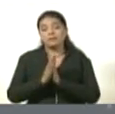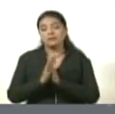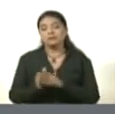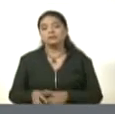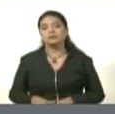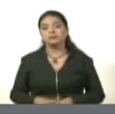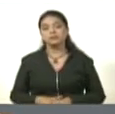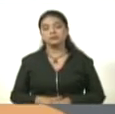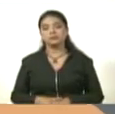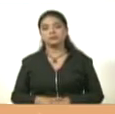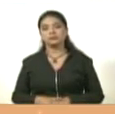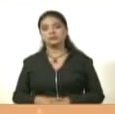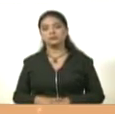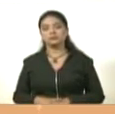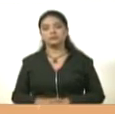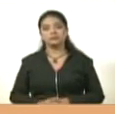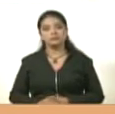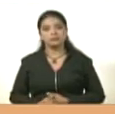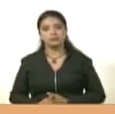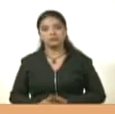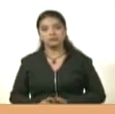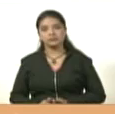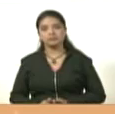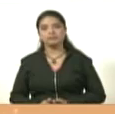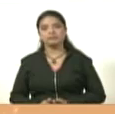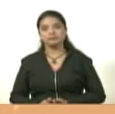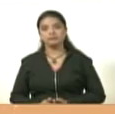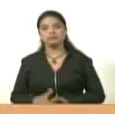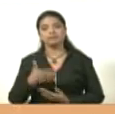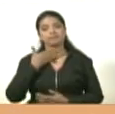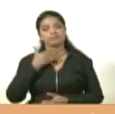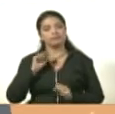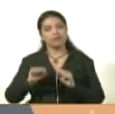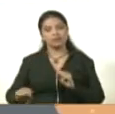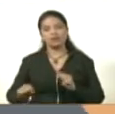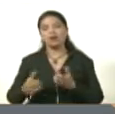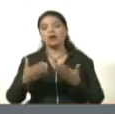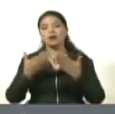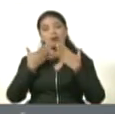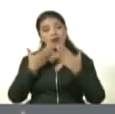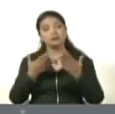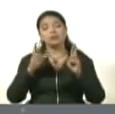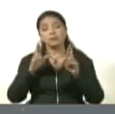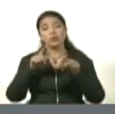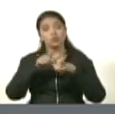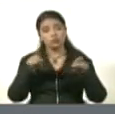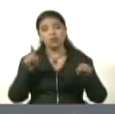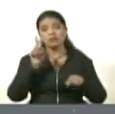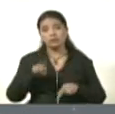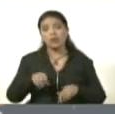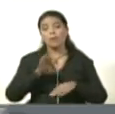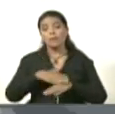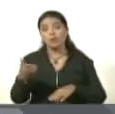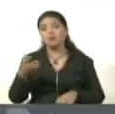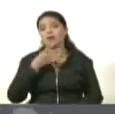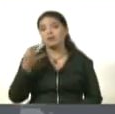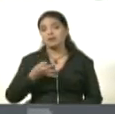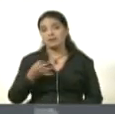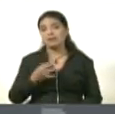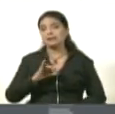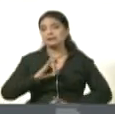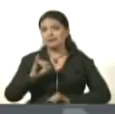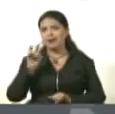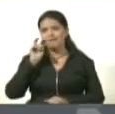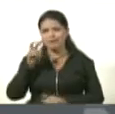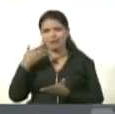término de la distancia condenaron este hecho. Y espero que todos ustedes lo hagan, porque realmente una vez que vean los